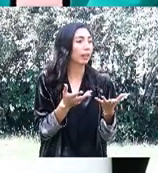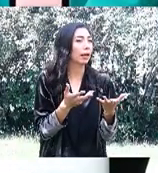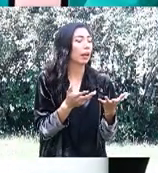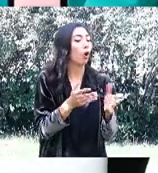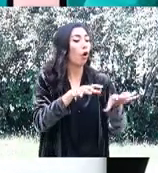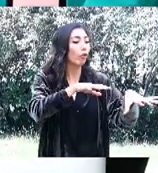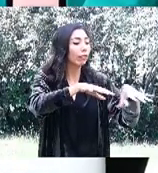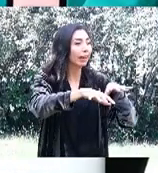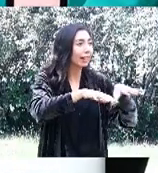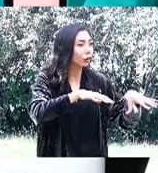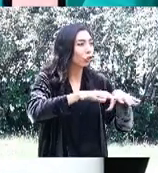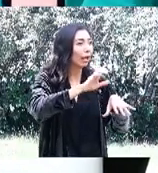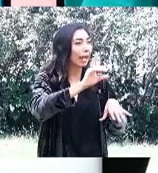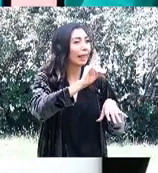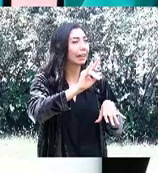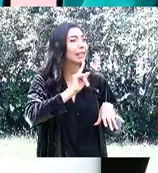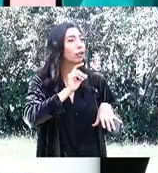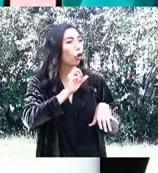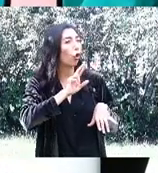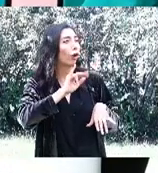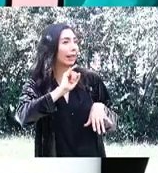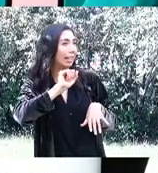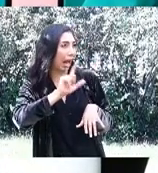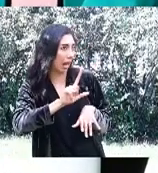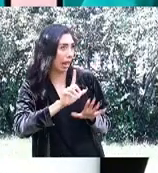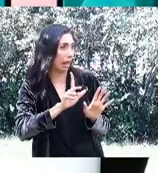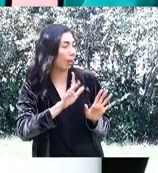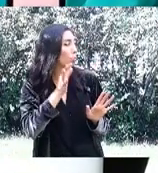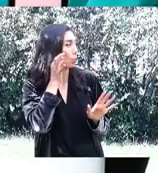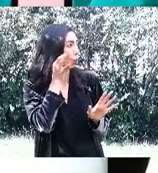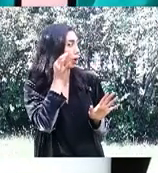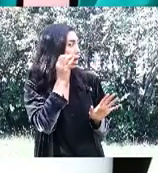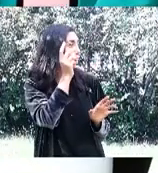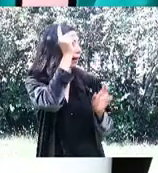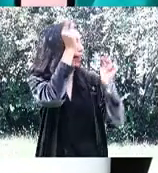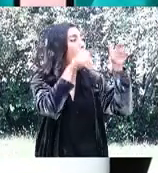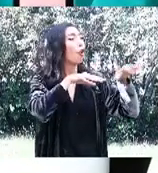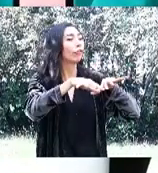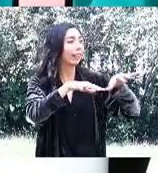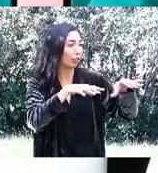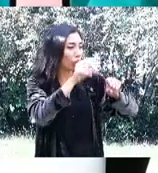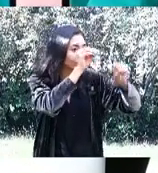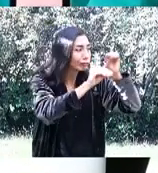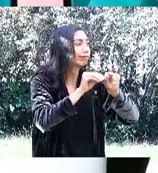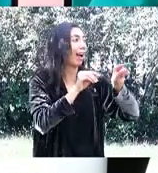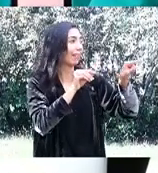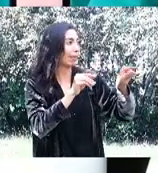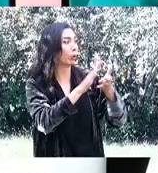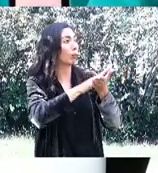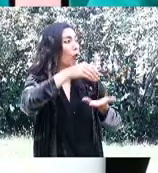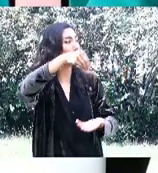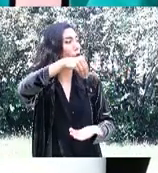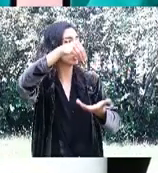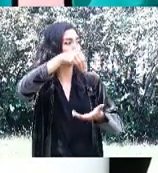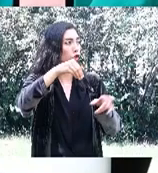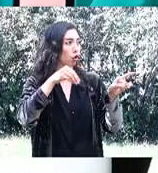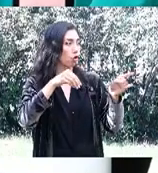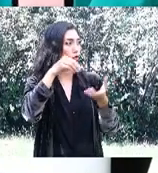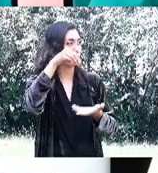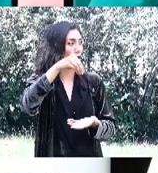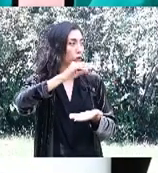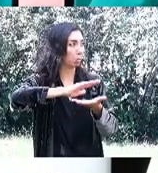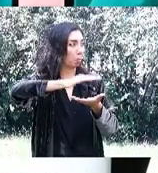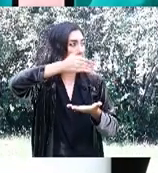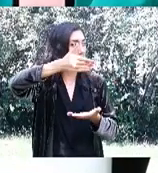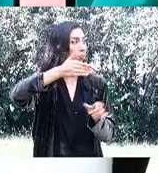Olivia que en esta ocasión no está acá pero le damos los créditos porque es la creadora de estos objetos donde tenemos estos bolsos interactivos que